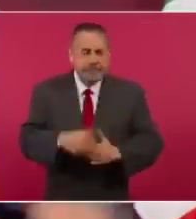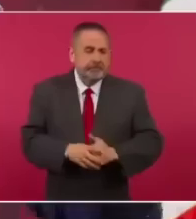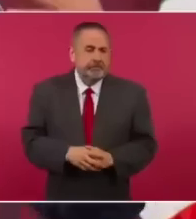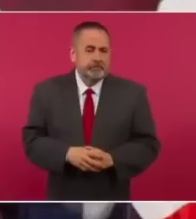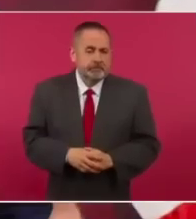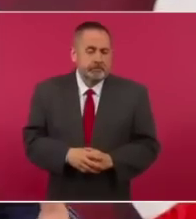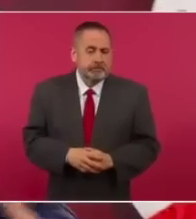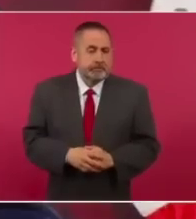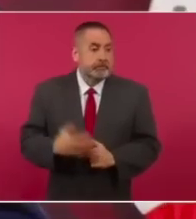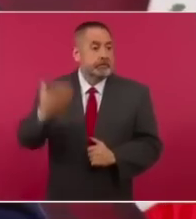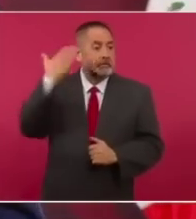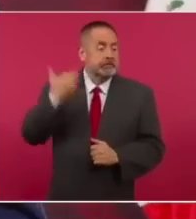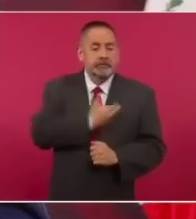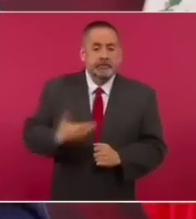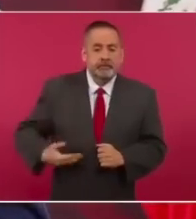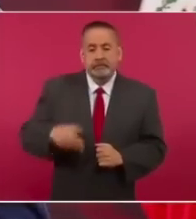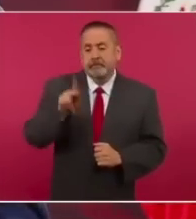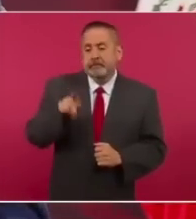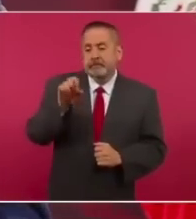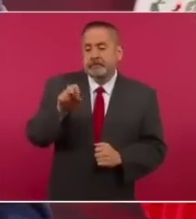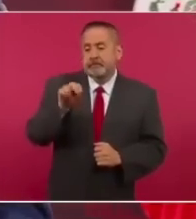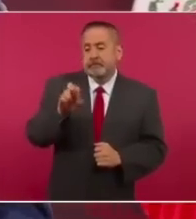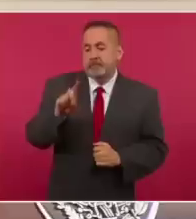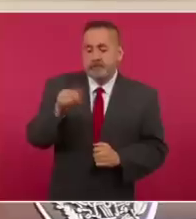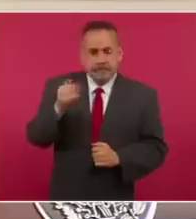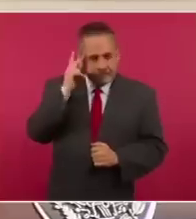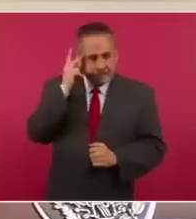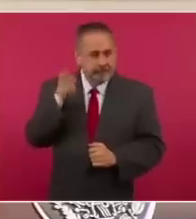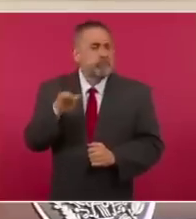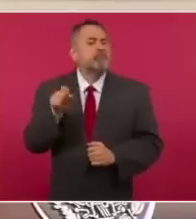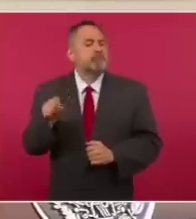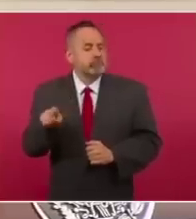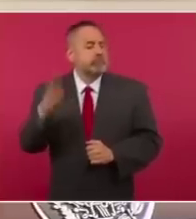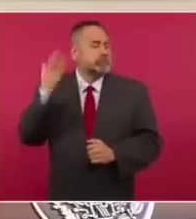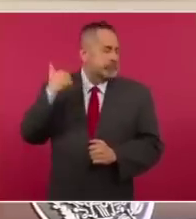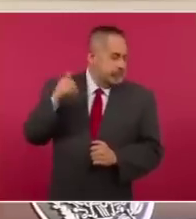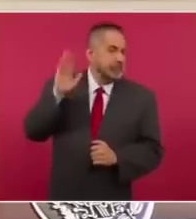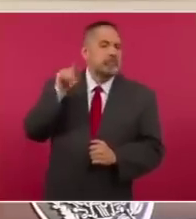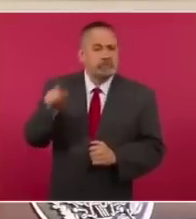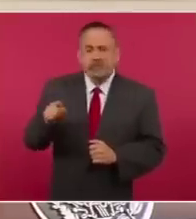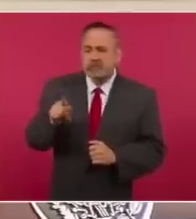Cuando el presidente Kennedy se puso en marcha